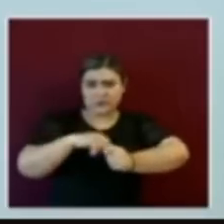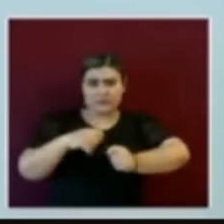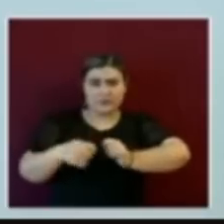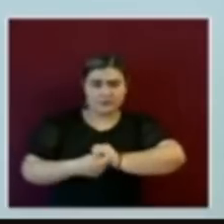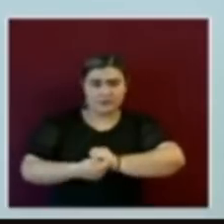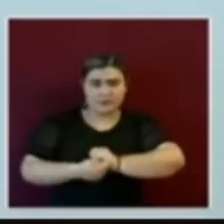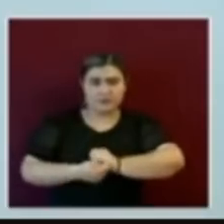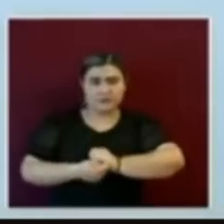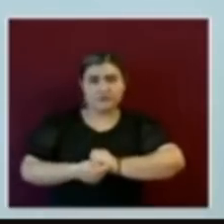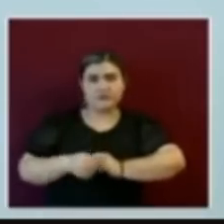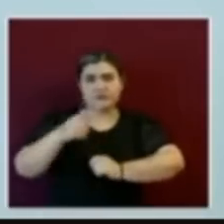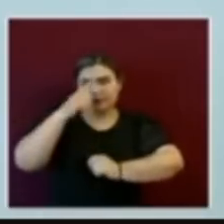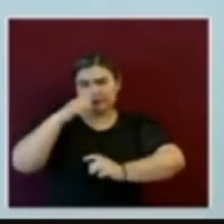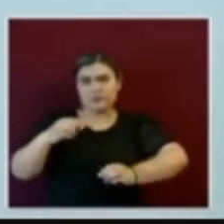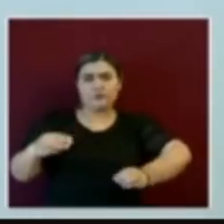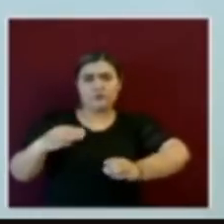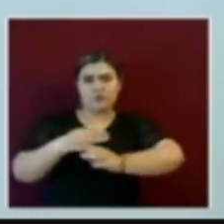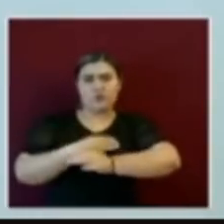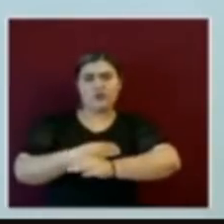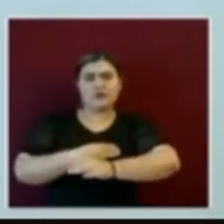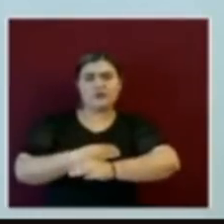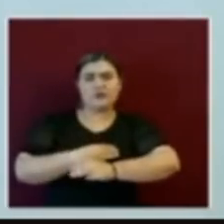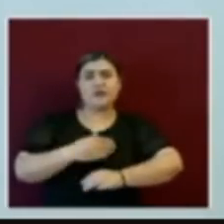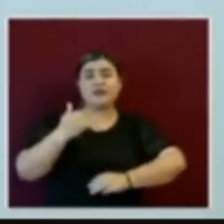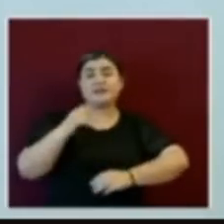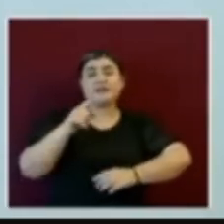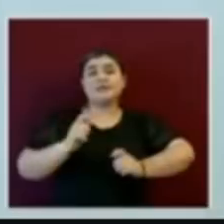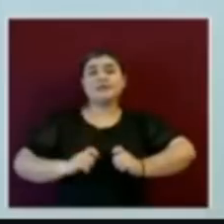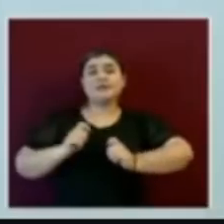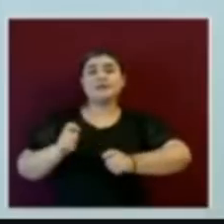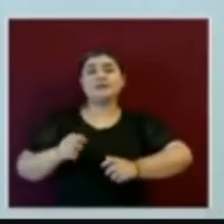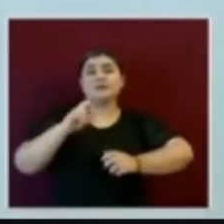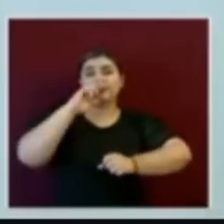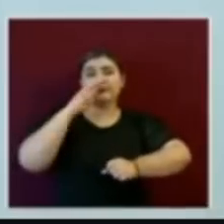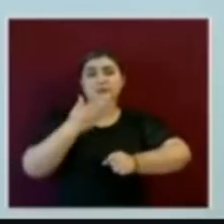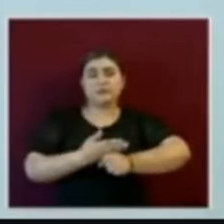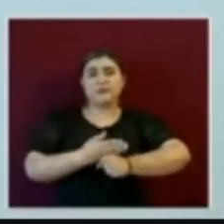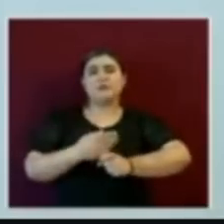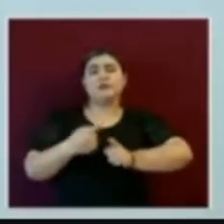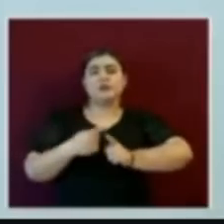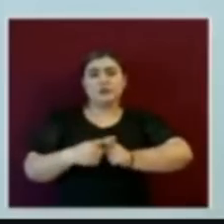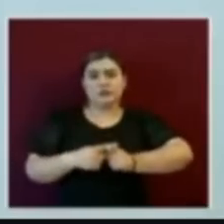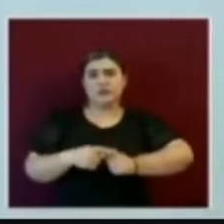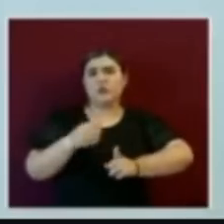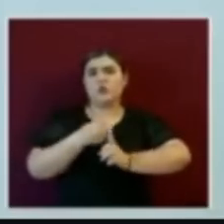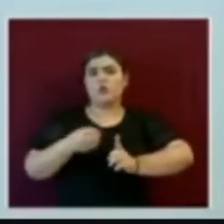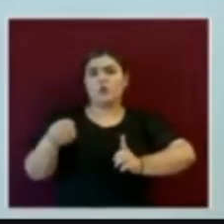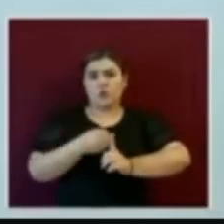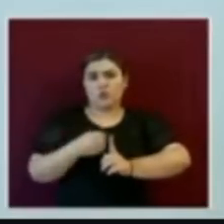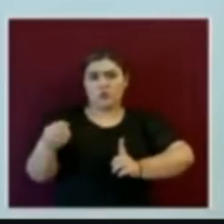transformación de Morena y se le responsabiliza de la organización de